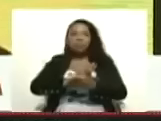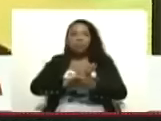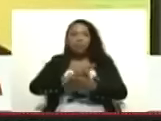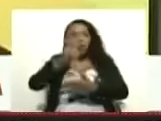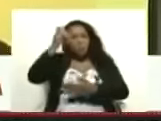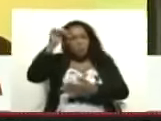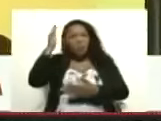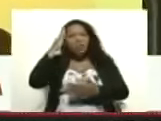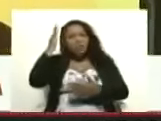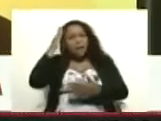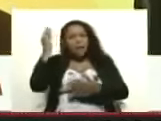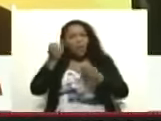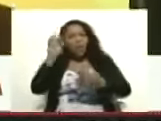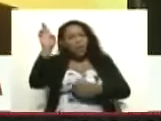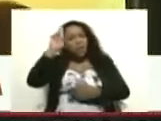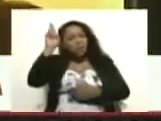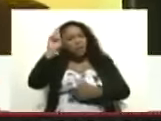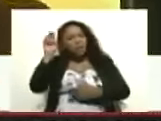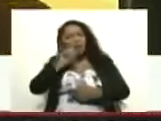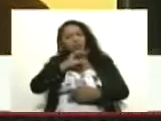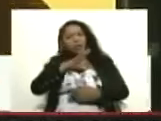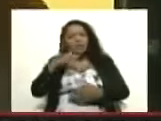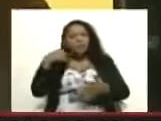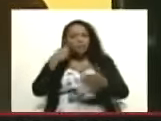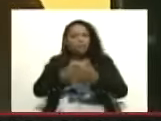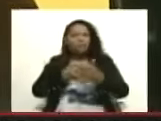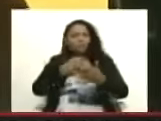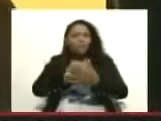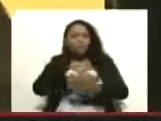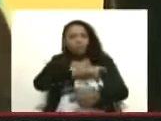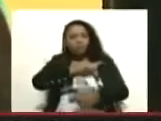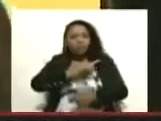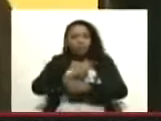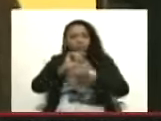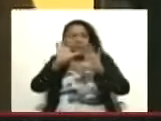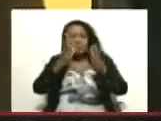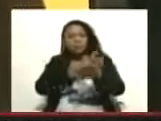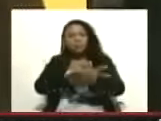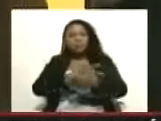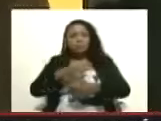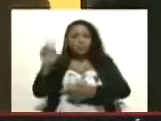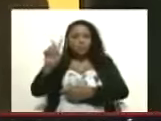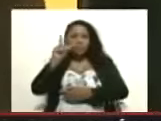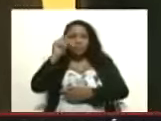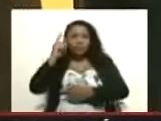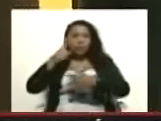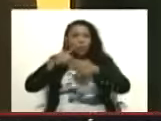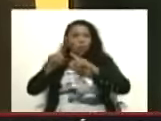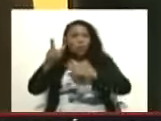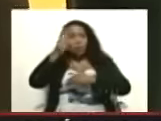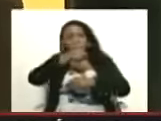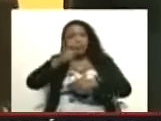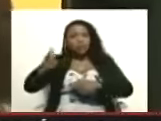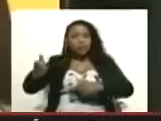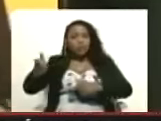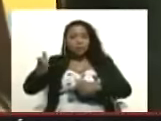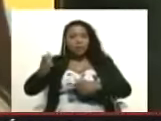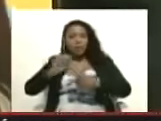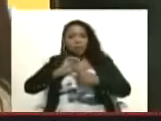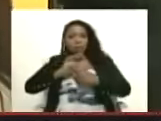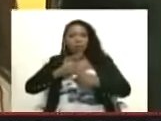históricas pero la lucha por el esequivo y el mandato el que 10 millones de venezolanos y muchos otros venezolanos hayan